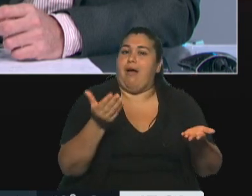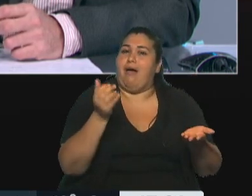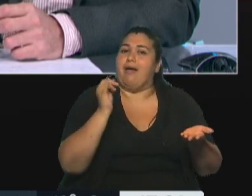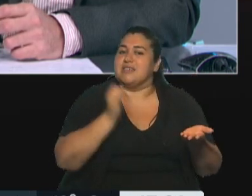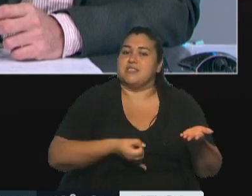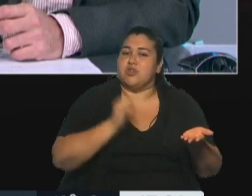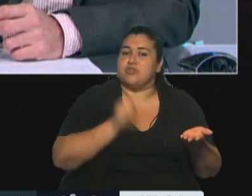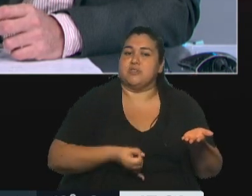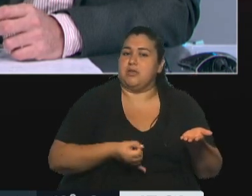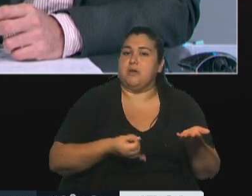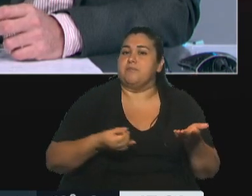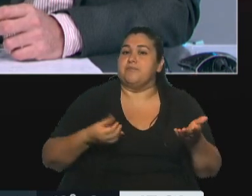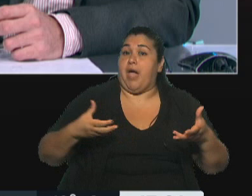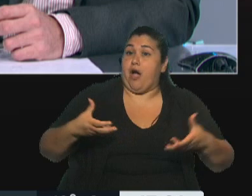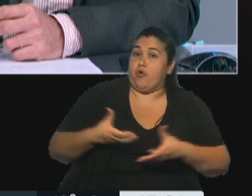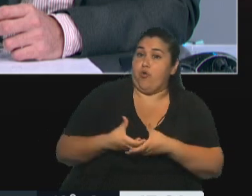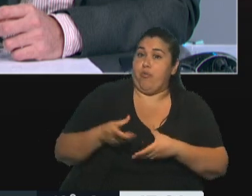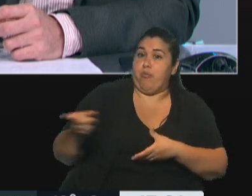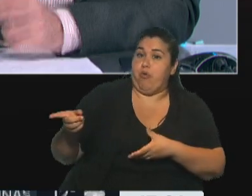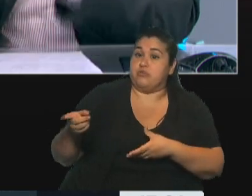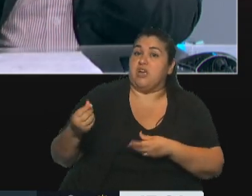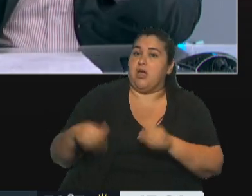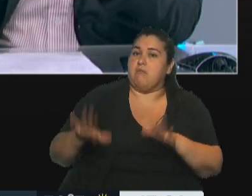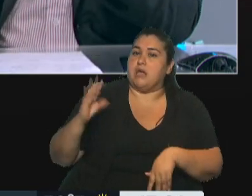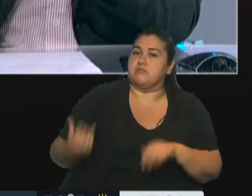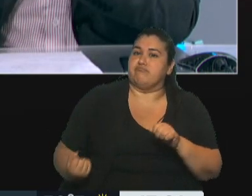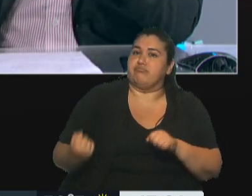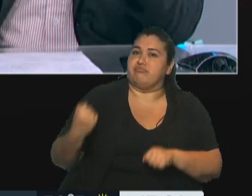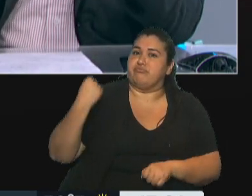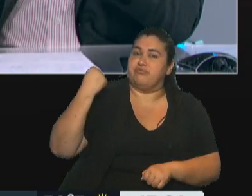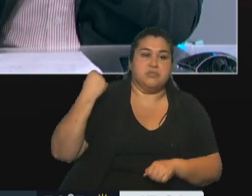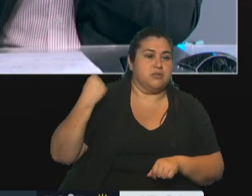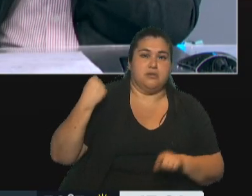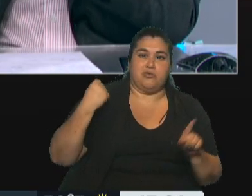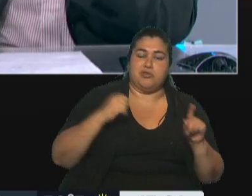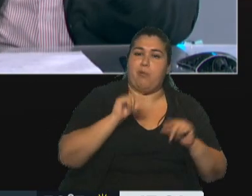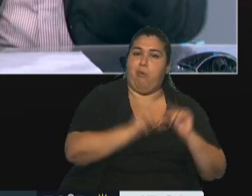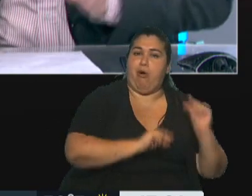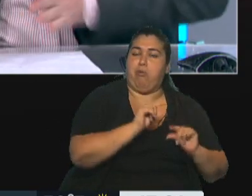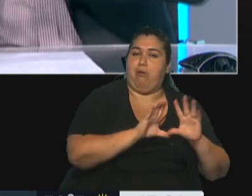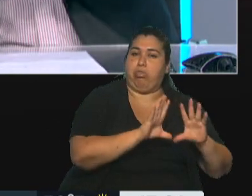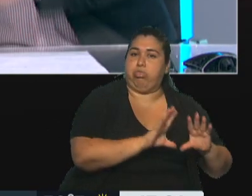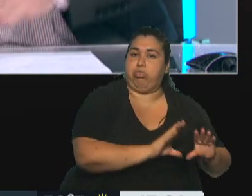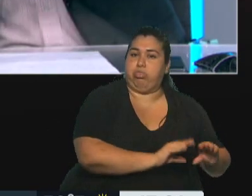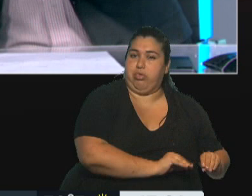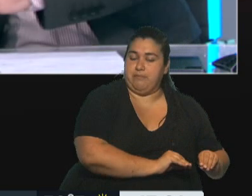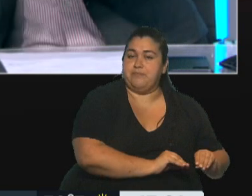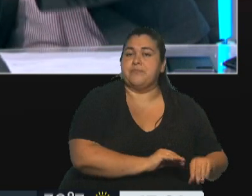frente a organizaciones que cada vez tienen más adherentes. Pero viste que el foco está muy puesto estos días entre, digamos,